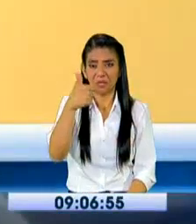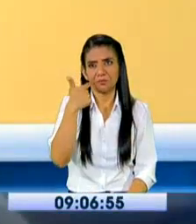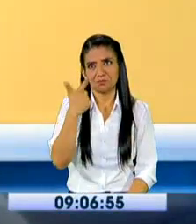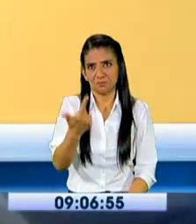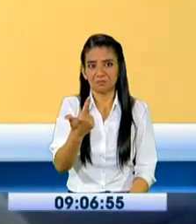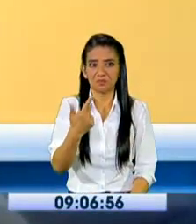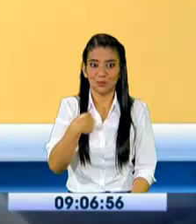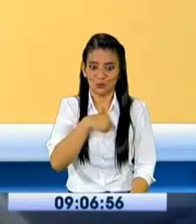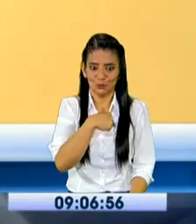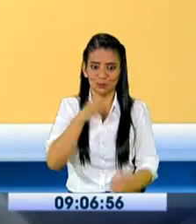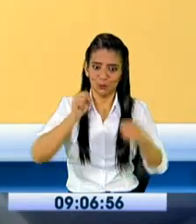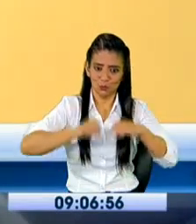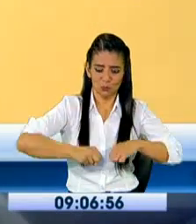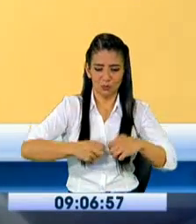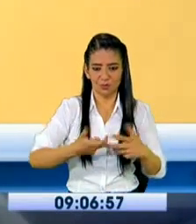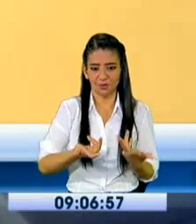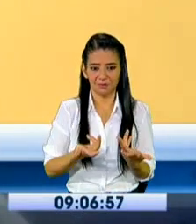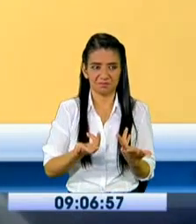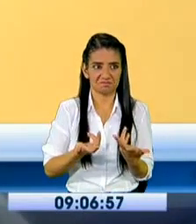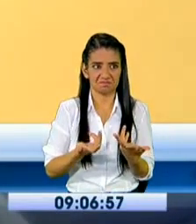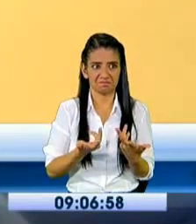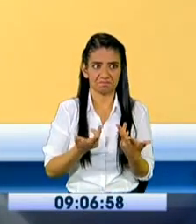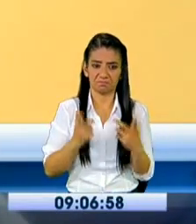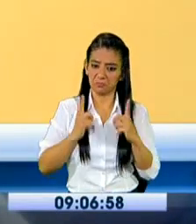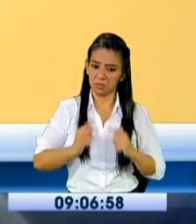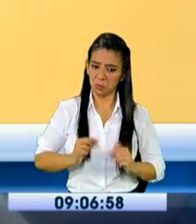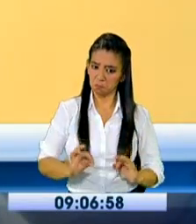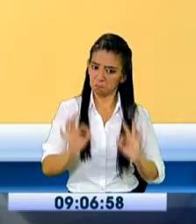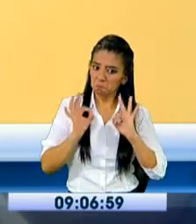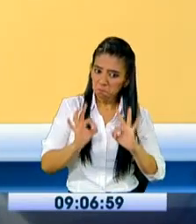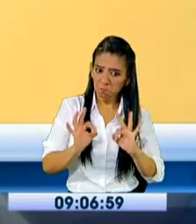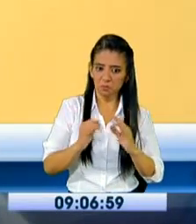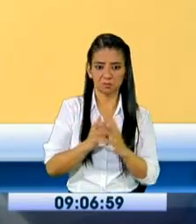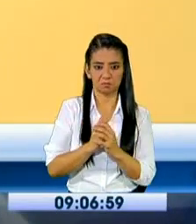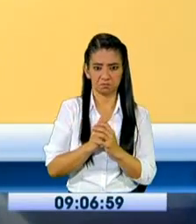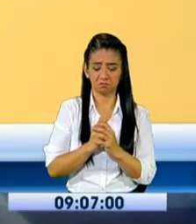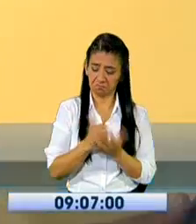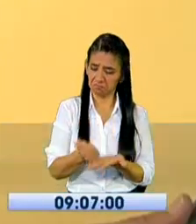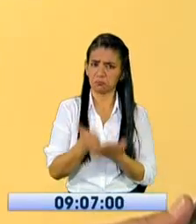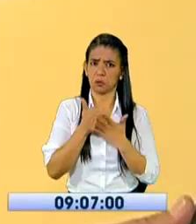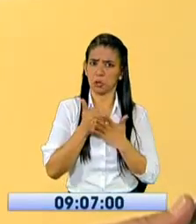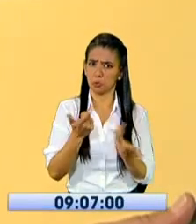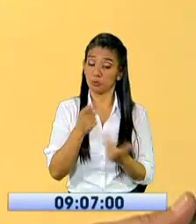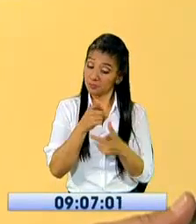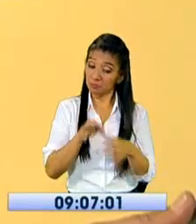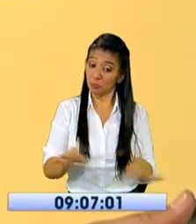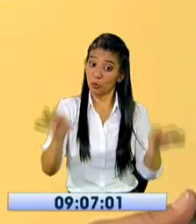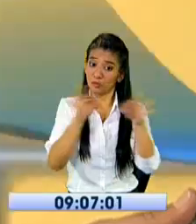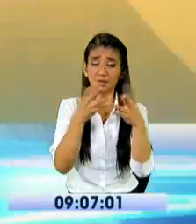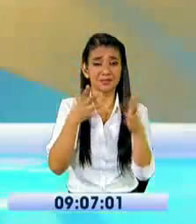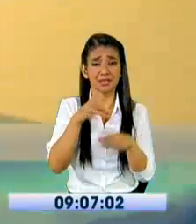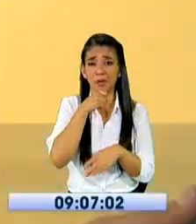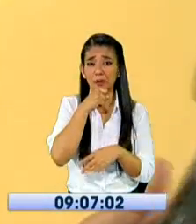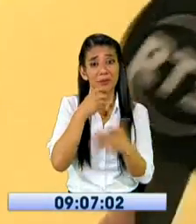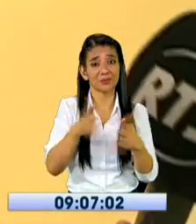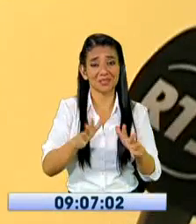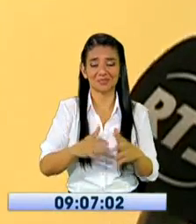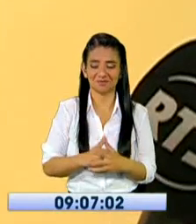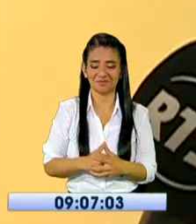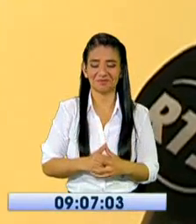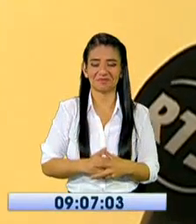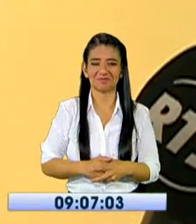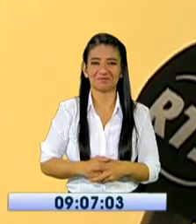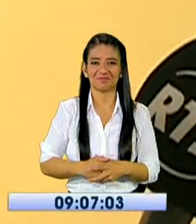nosotros podemos mantenernos sanos, que es lo importante ya en la vejez, ¿no?